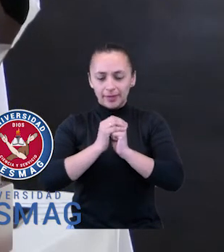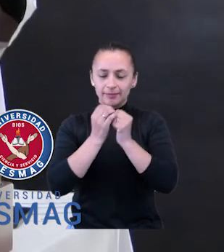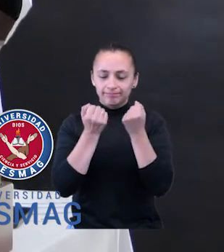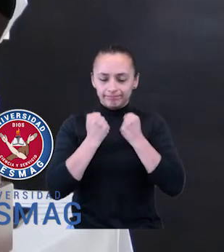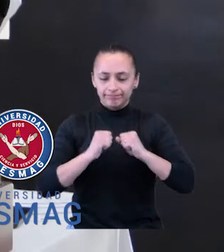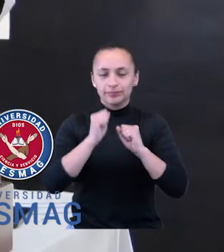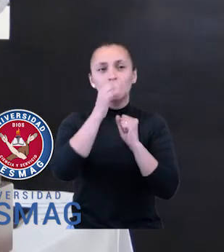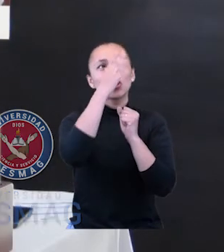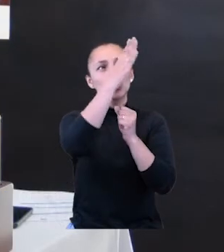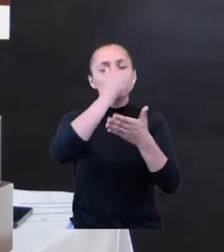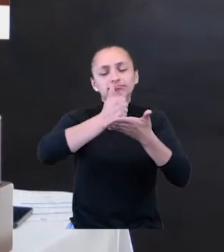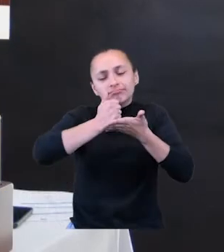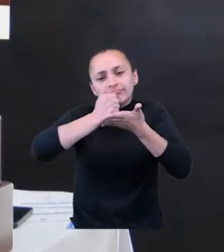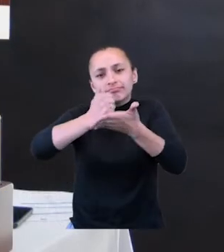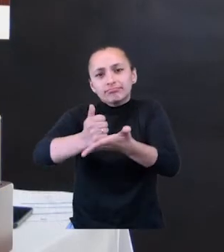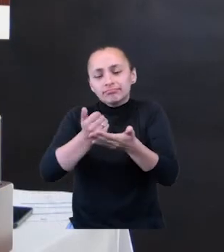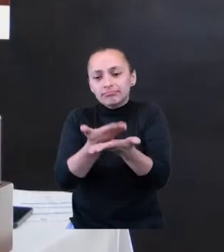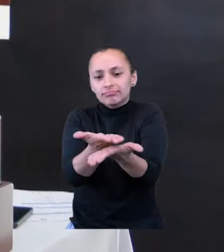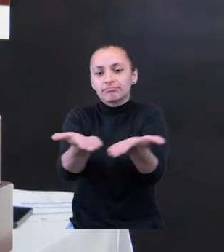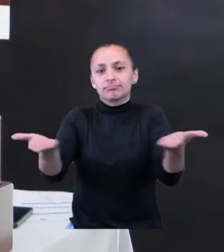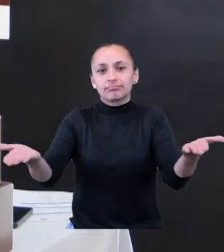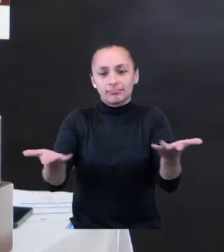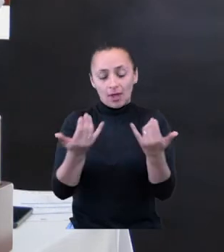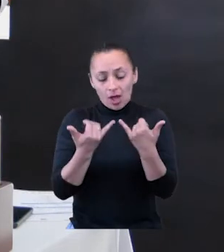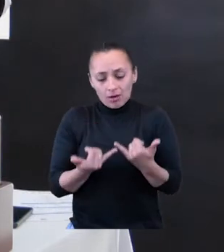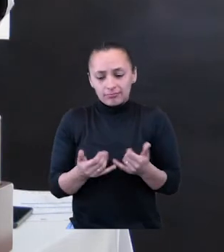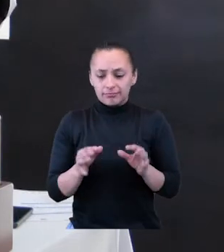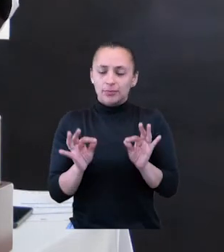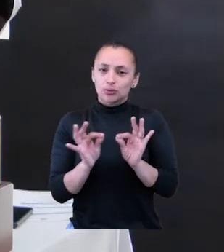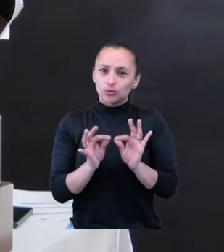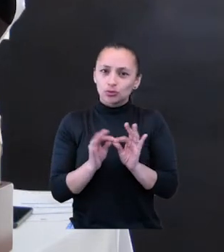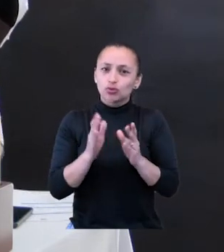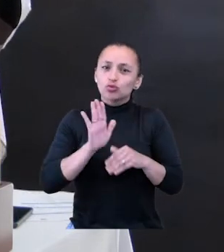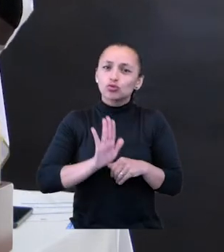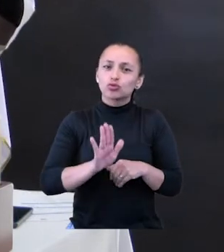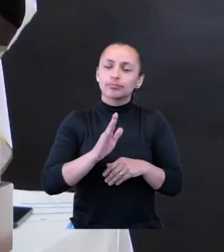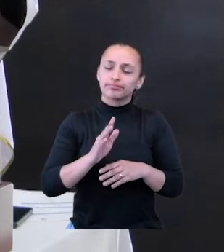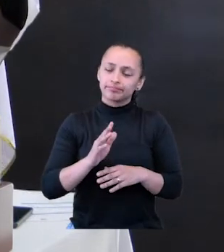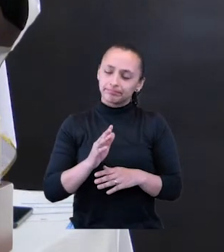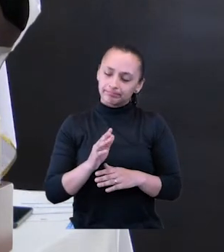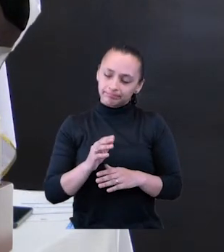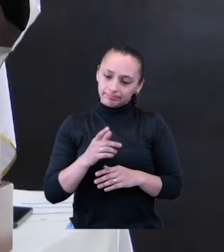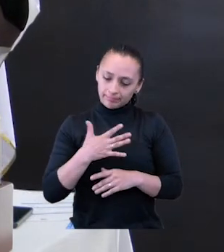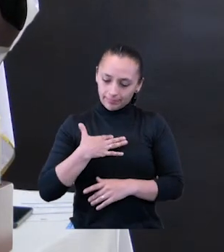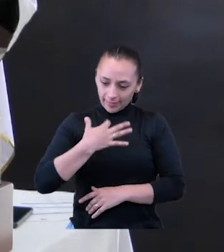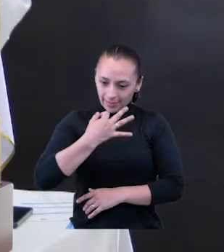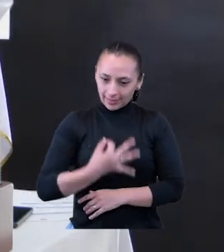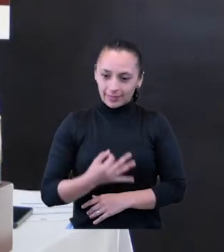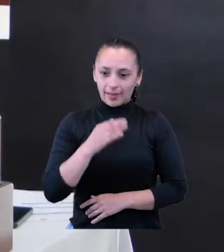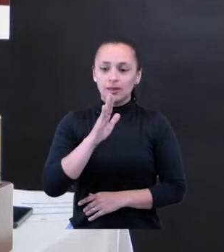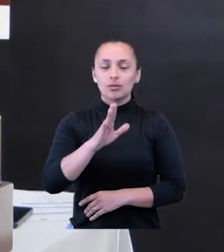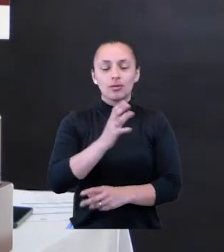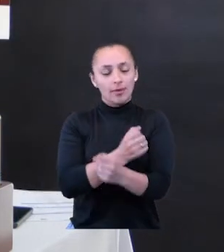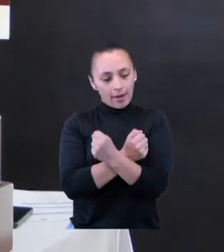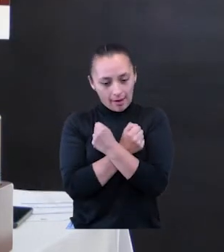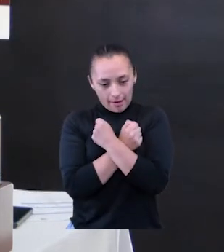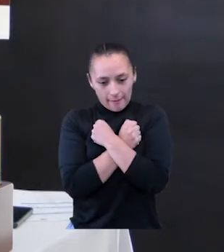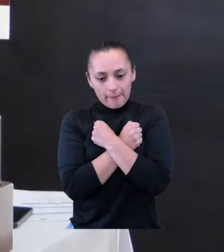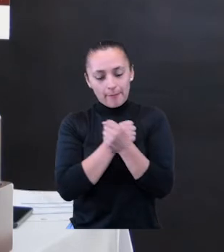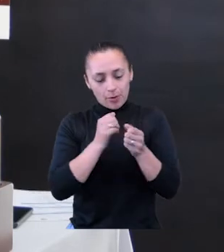nos dispongamos a celebrar más dignamente el misterio de tu inmenso amor por